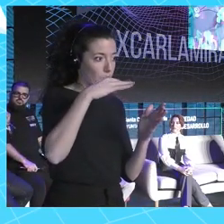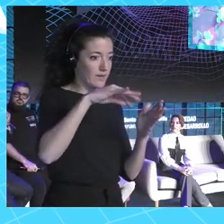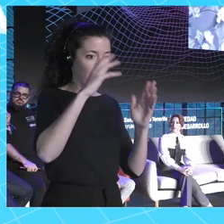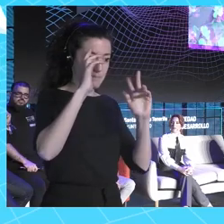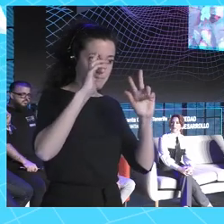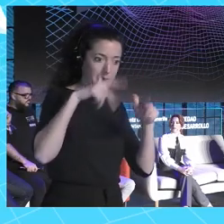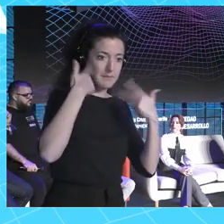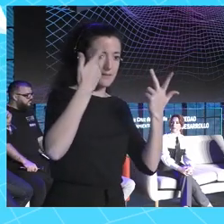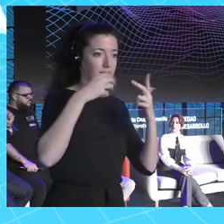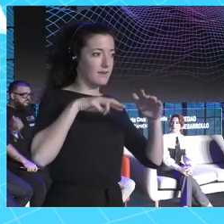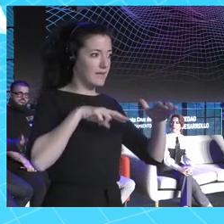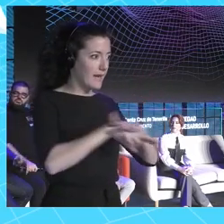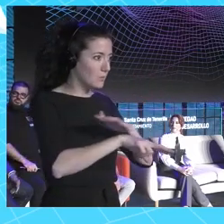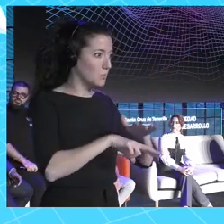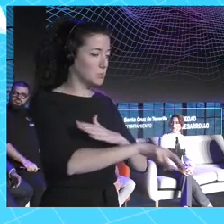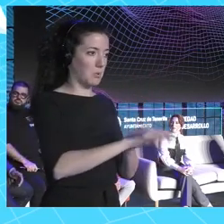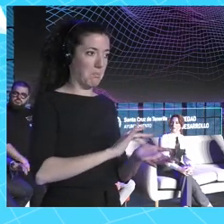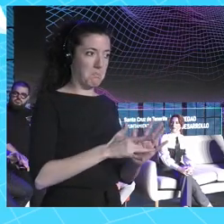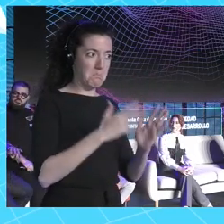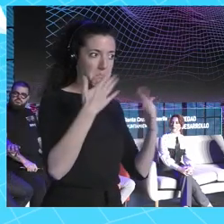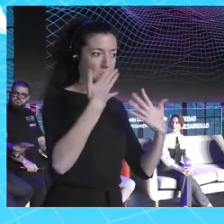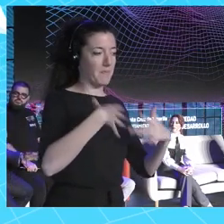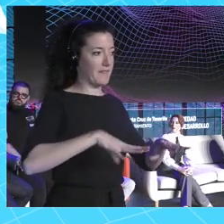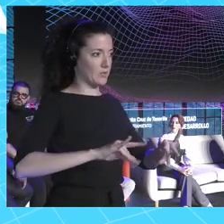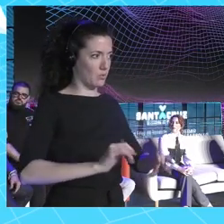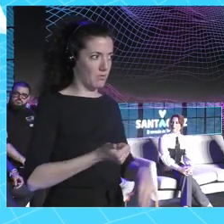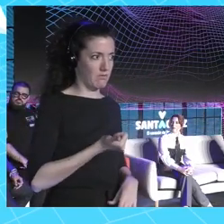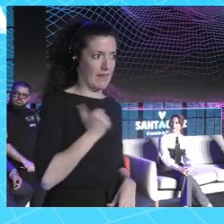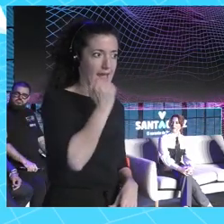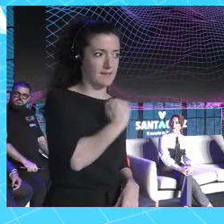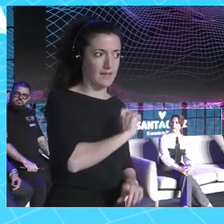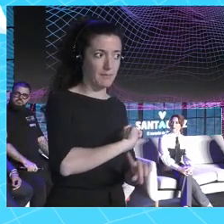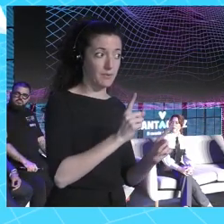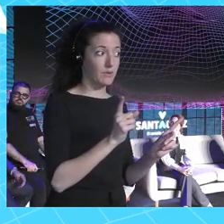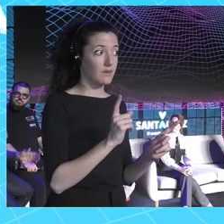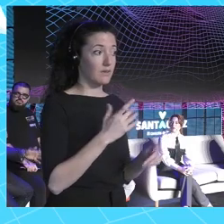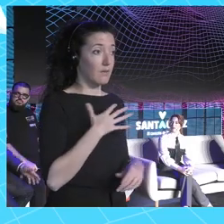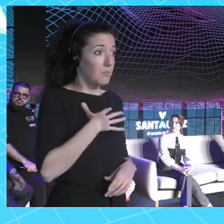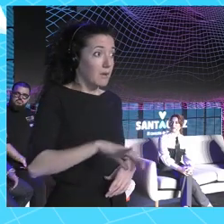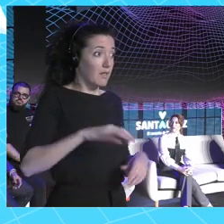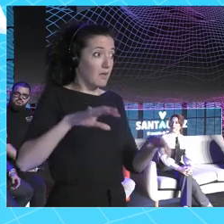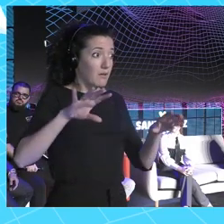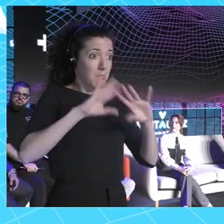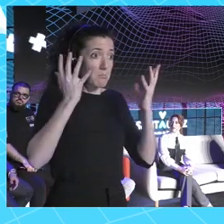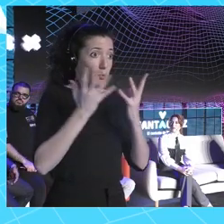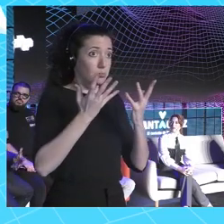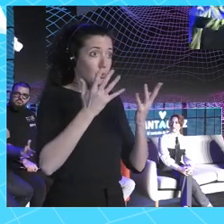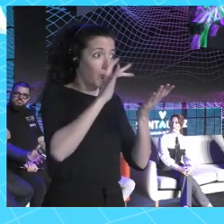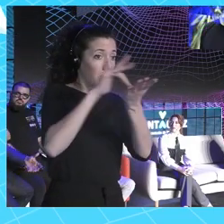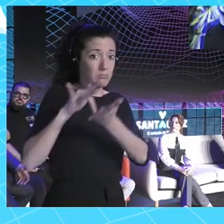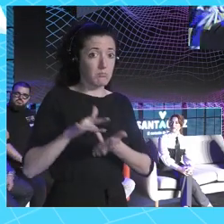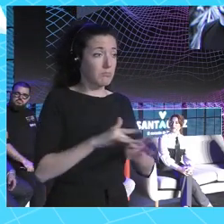y exportando en algo en que podemos competir igual que en cualquier otro punto del mundo Mientras tengamos una capacidad de conexión